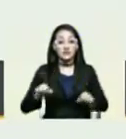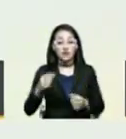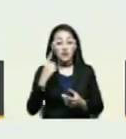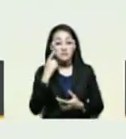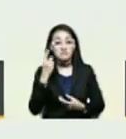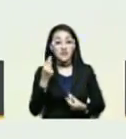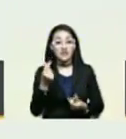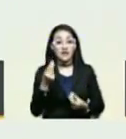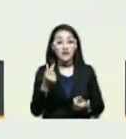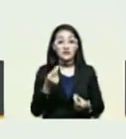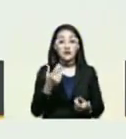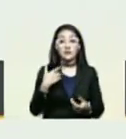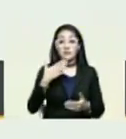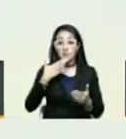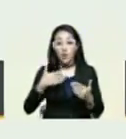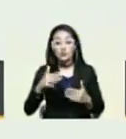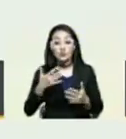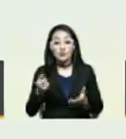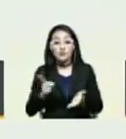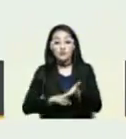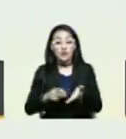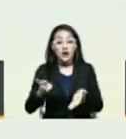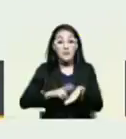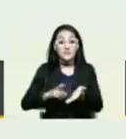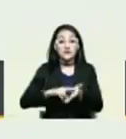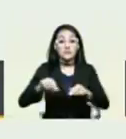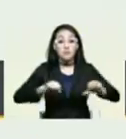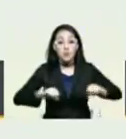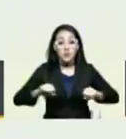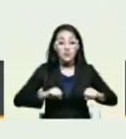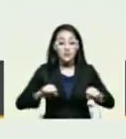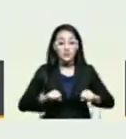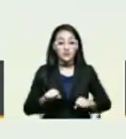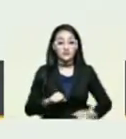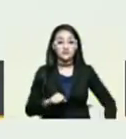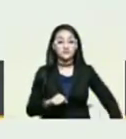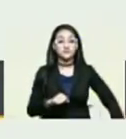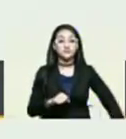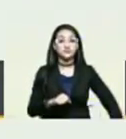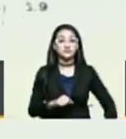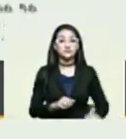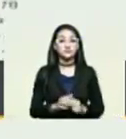alerta y para activar cualquier protocolo que sea necesario en estos casos.